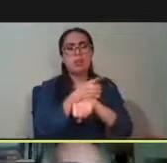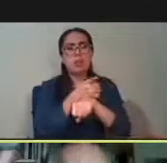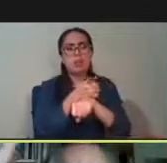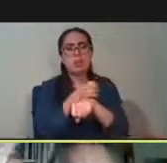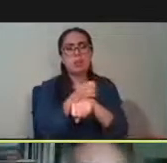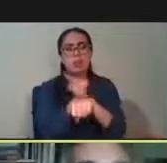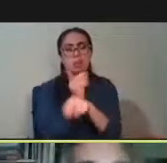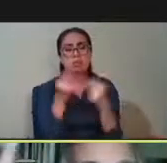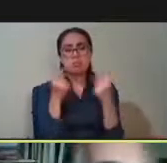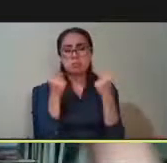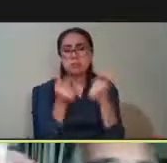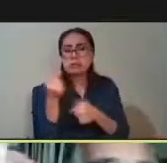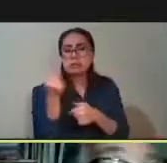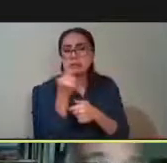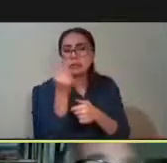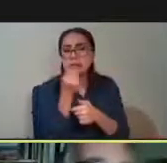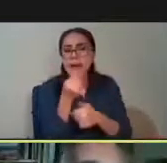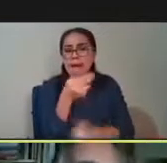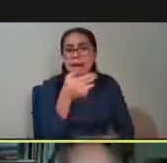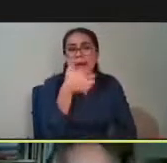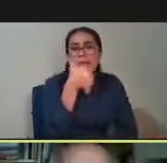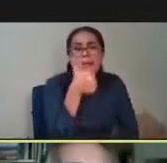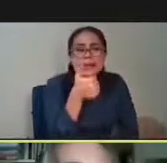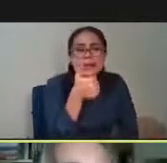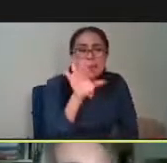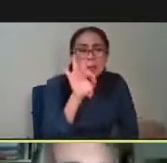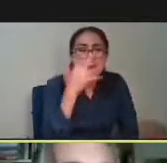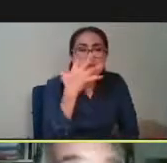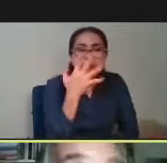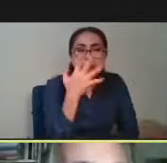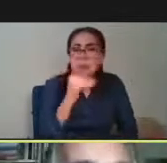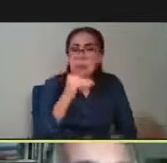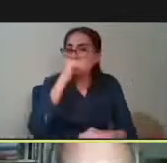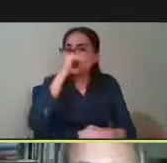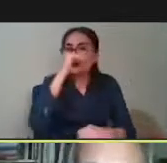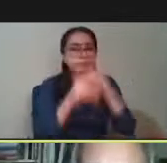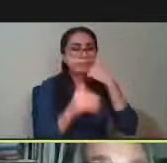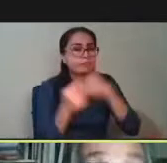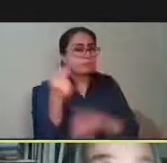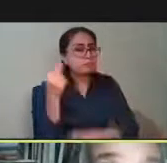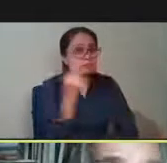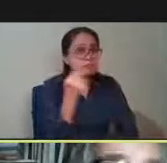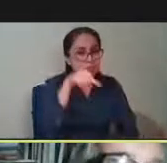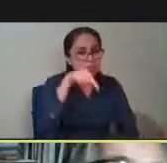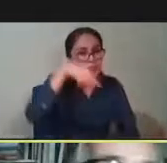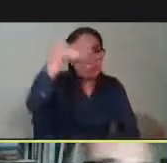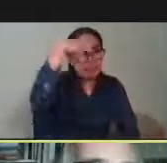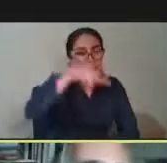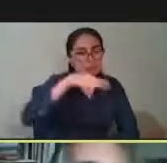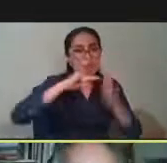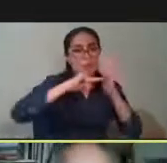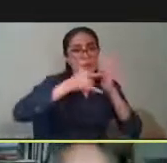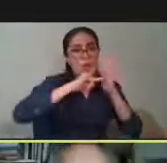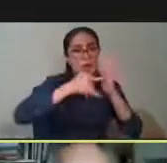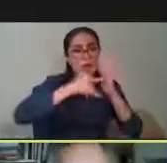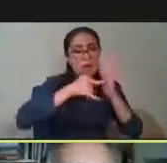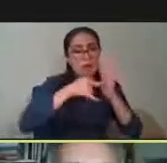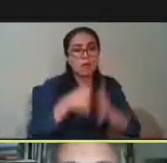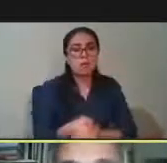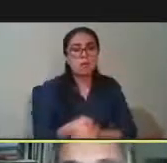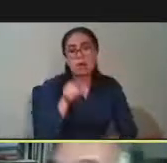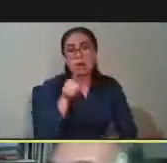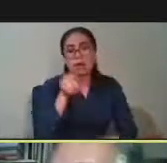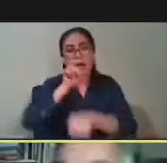terminar exactamente 6:45 de México, ¿no? Serían las 9:45 de